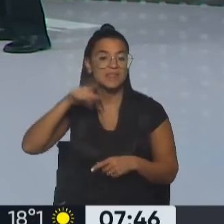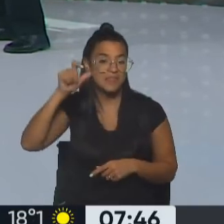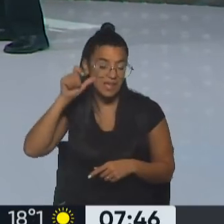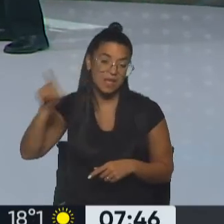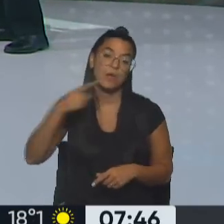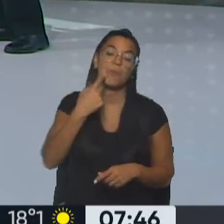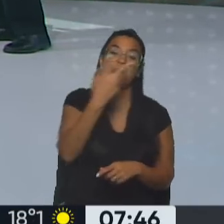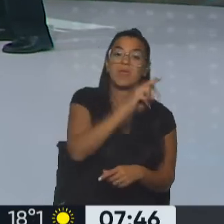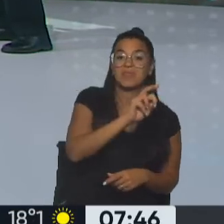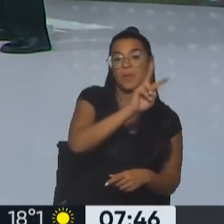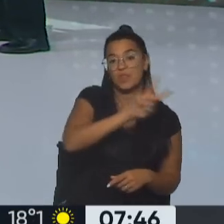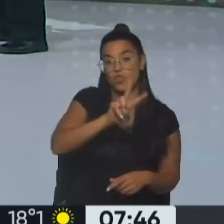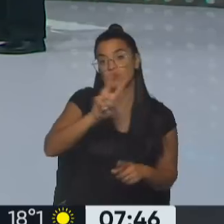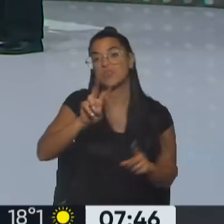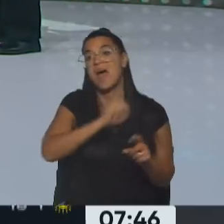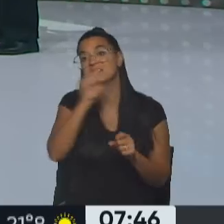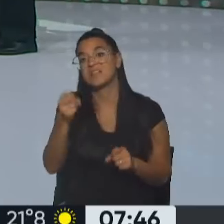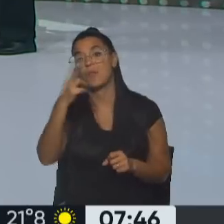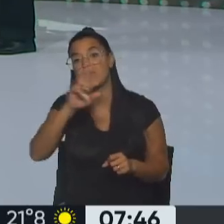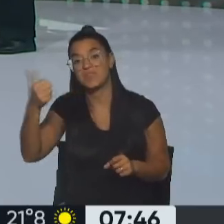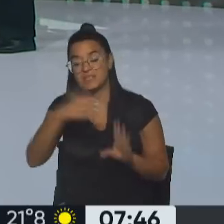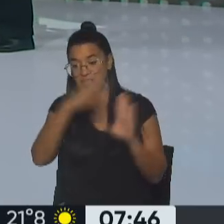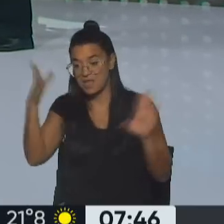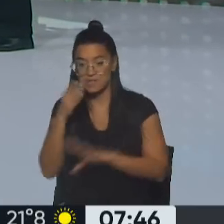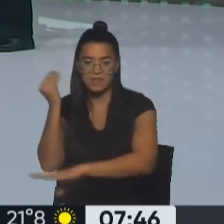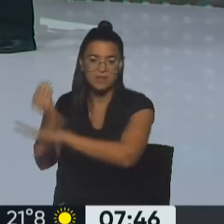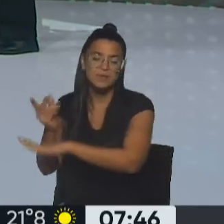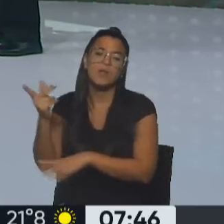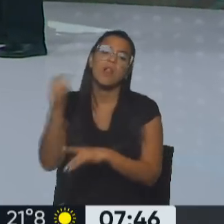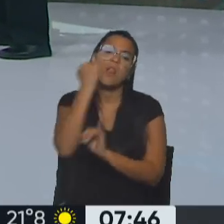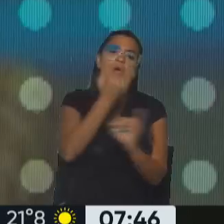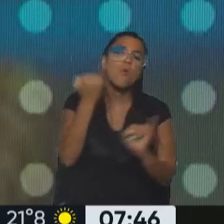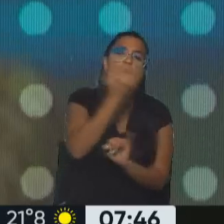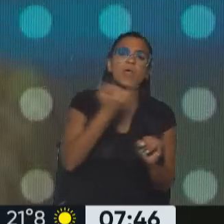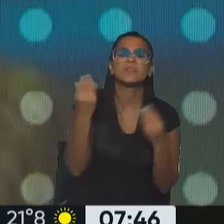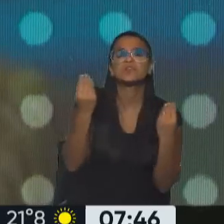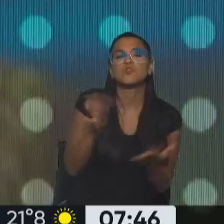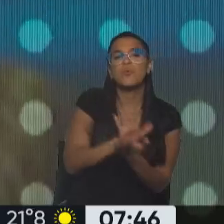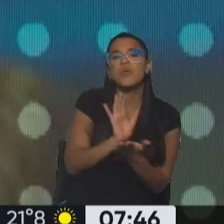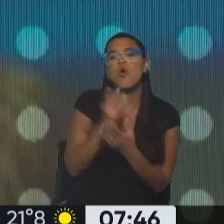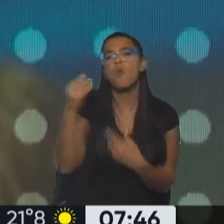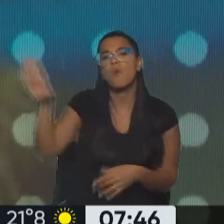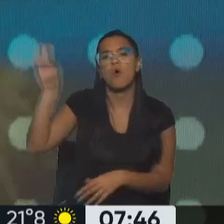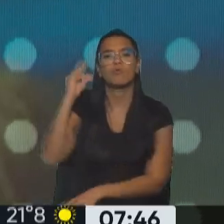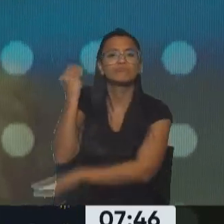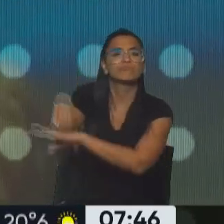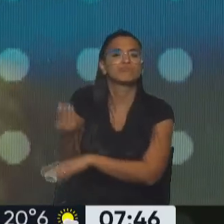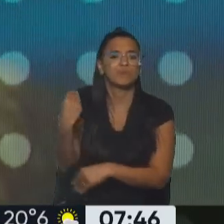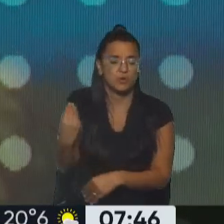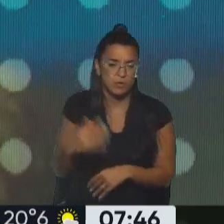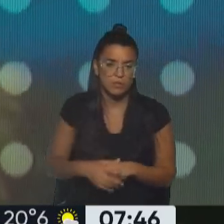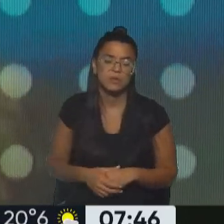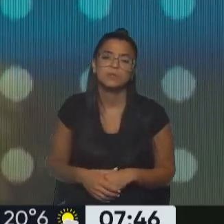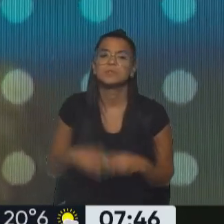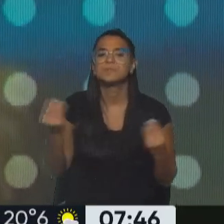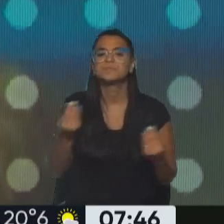2022-2026 en el Consejo, le cuenta la lectura jurídica sobre esa designación y por dónde se la podría llegar a atacar. ¿Lectura